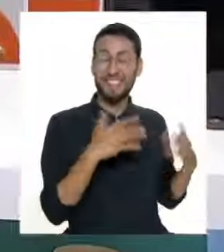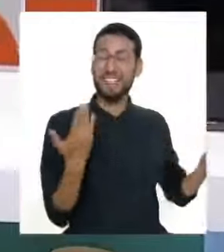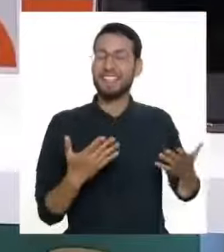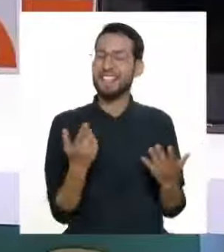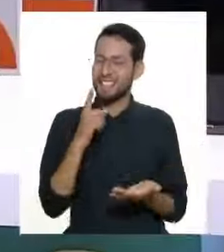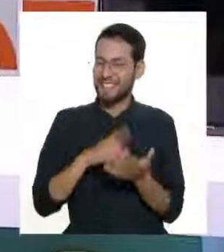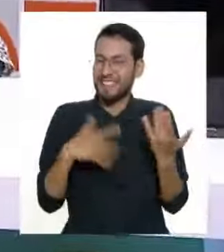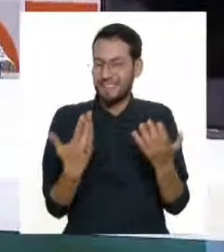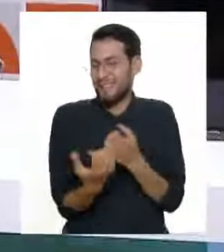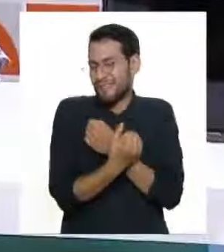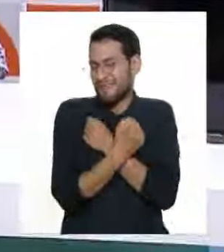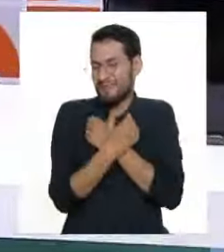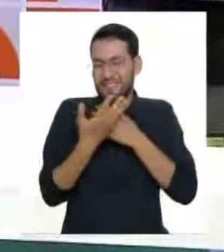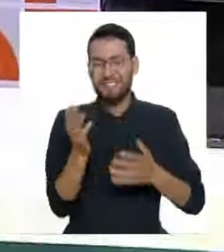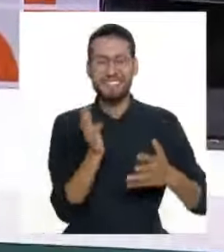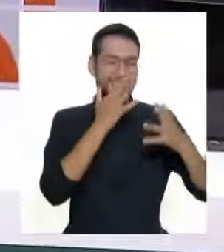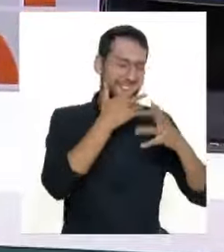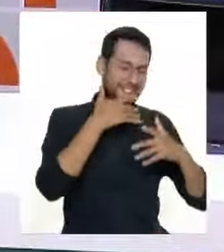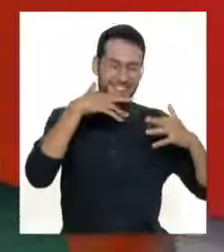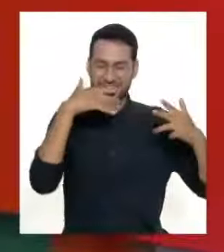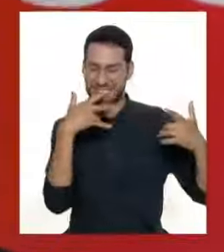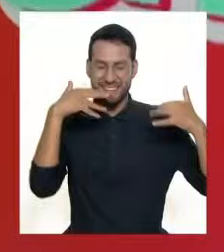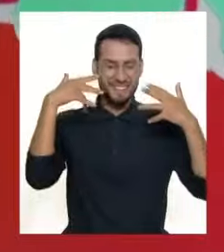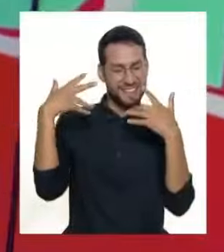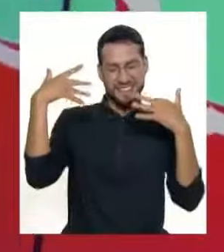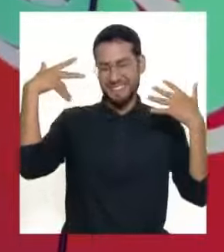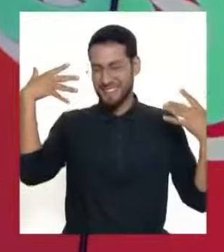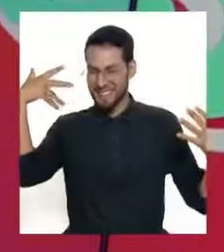al amor, la felicidad.